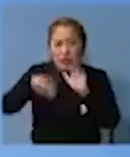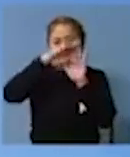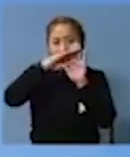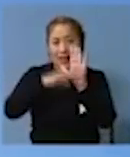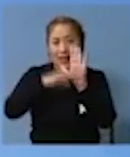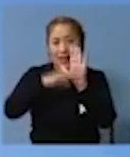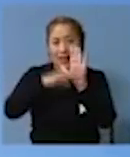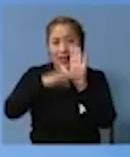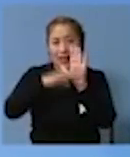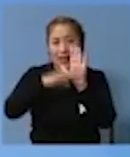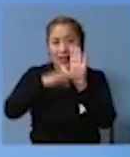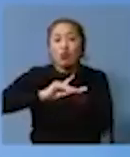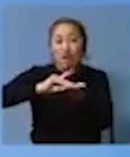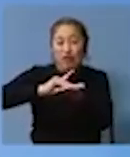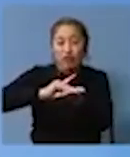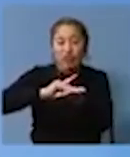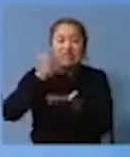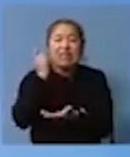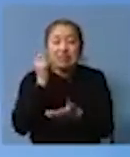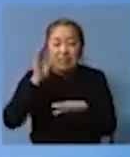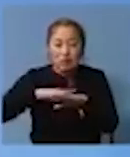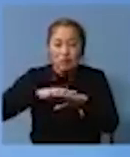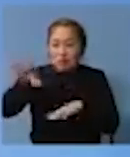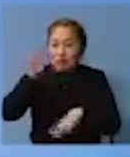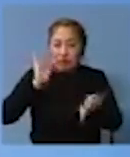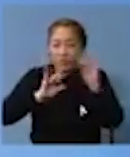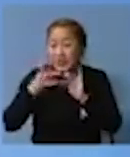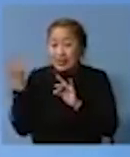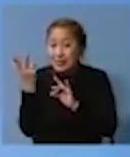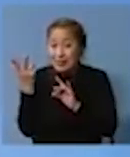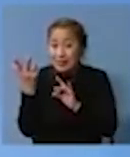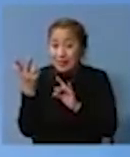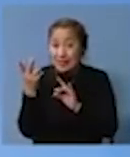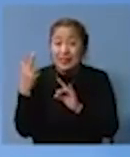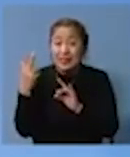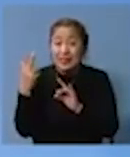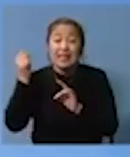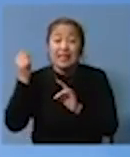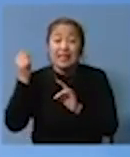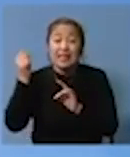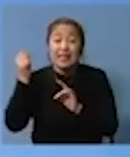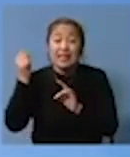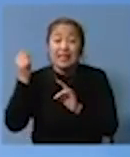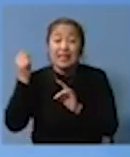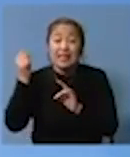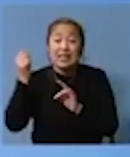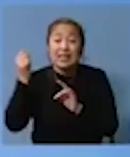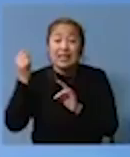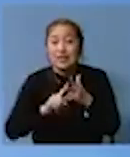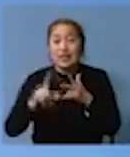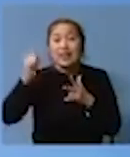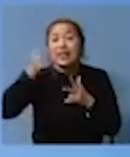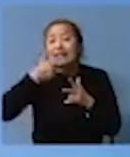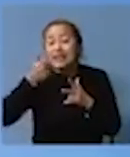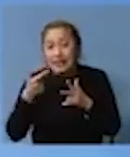a la lista de diputados la manejamos Casas, ella, en otro tramo dice mi hija y yo. O